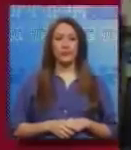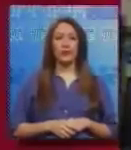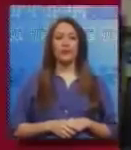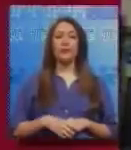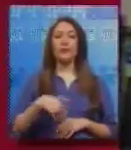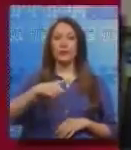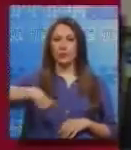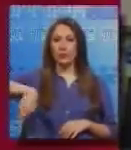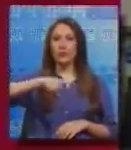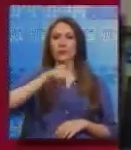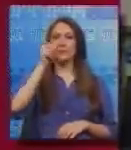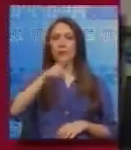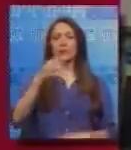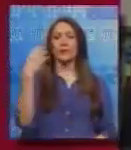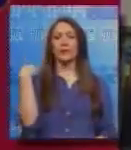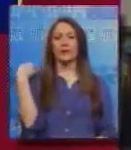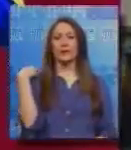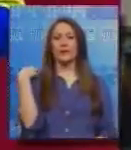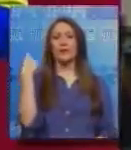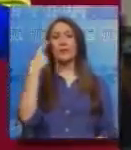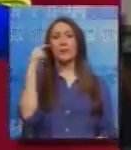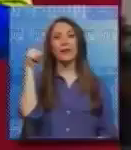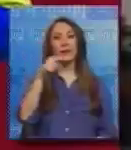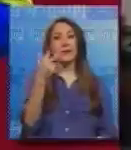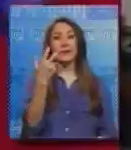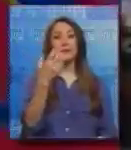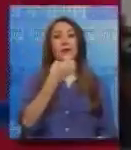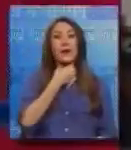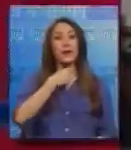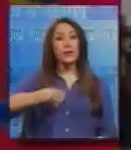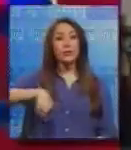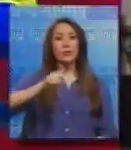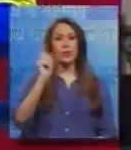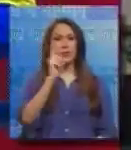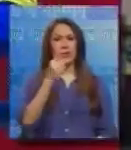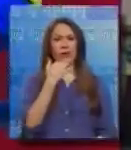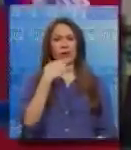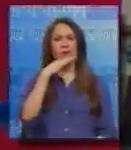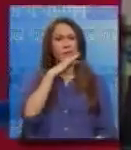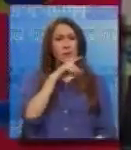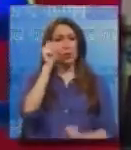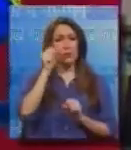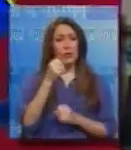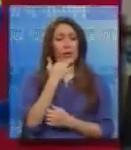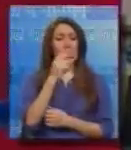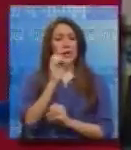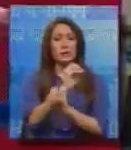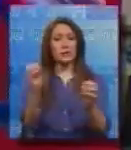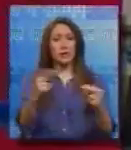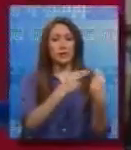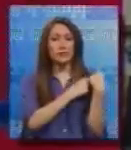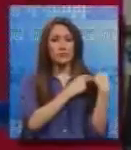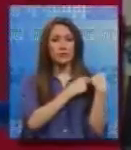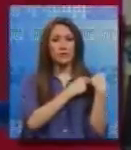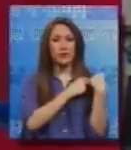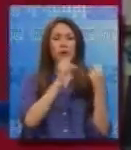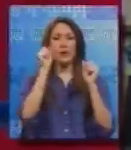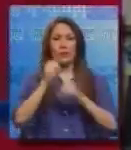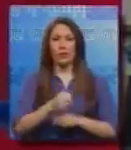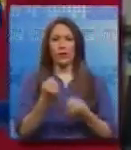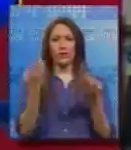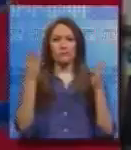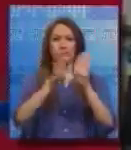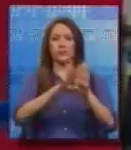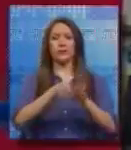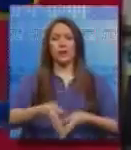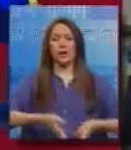Ustedes deben ser la garantía para que ese 13 de agosto ningún malcriado, ningún irresponsable nos venga a cerrar las